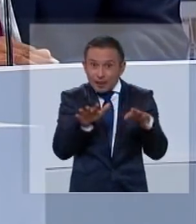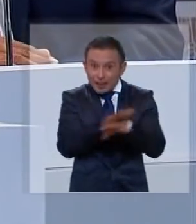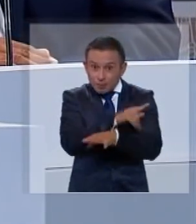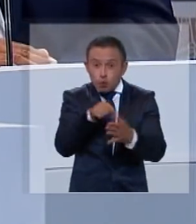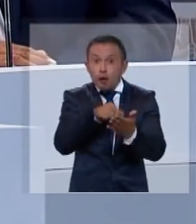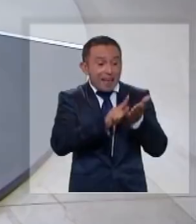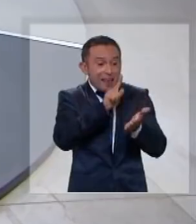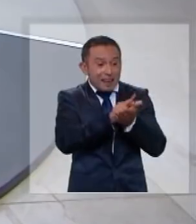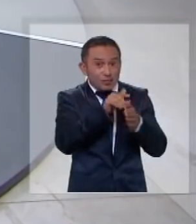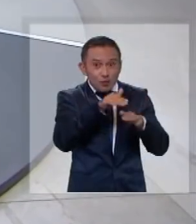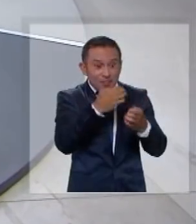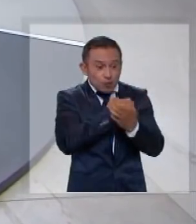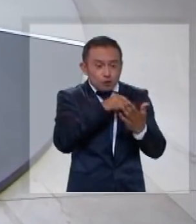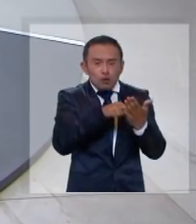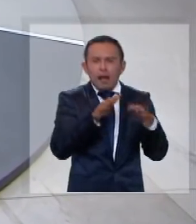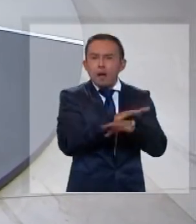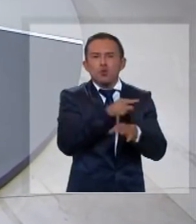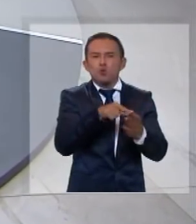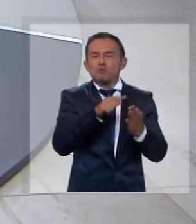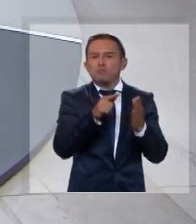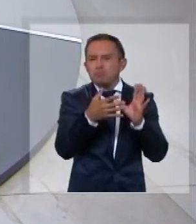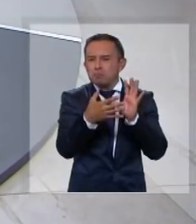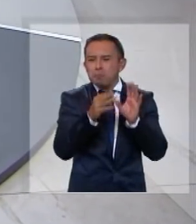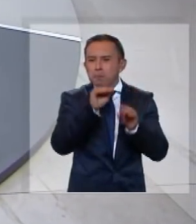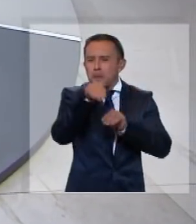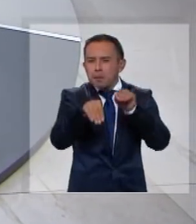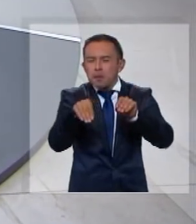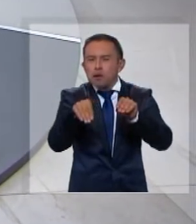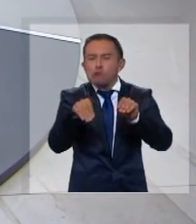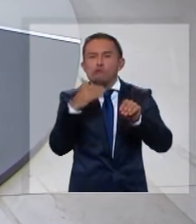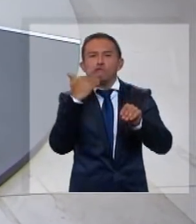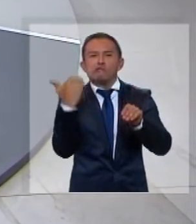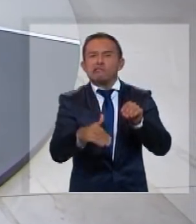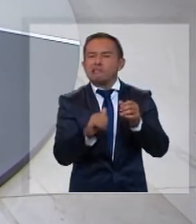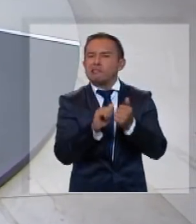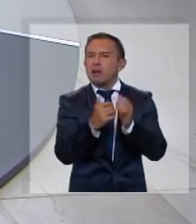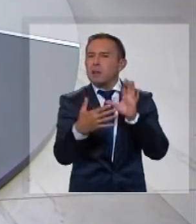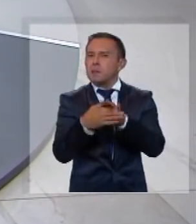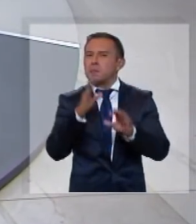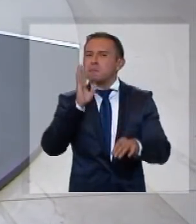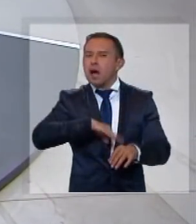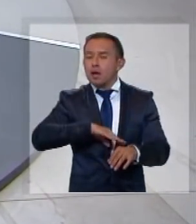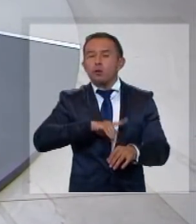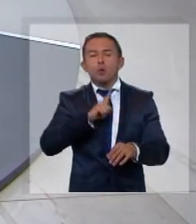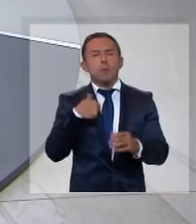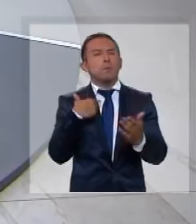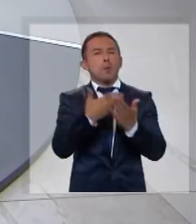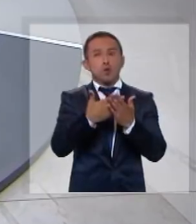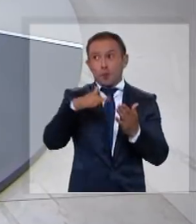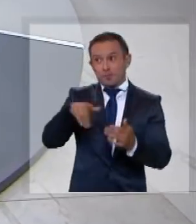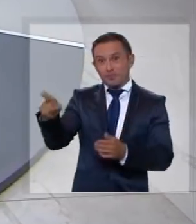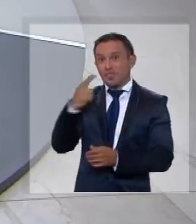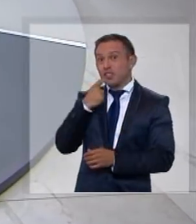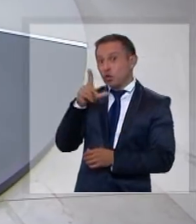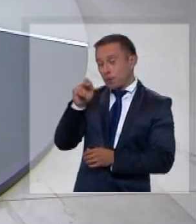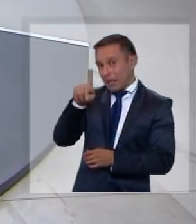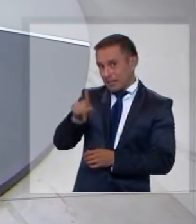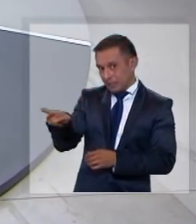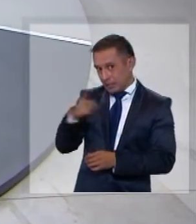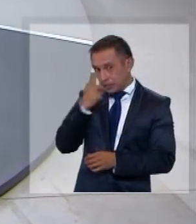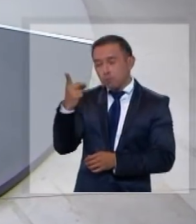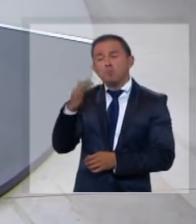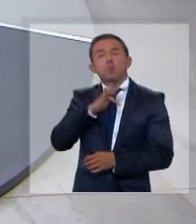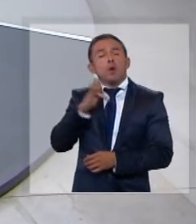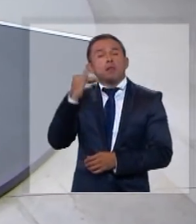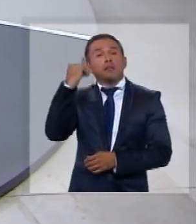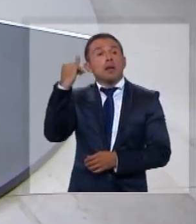el futuro de tus hijos. Cancelar la reforma, como propone López Obrador, implicaría permitir que se vendan plazas, que